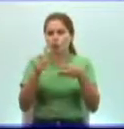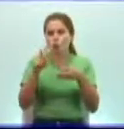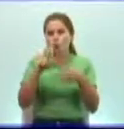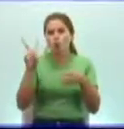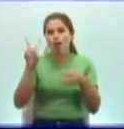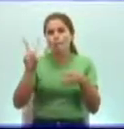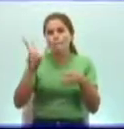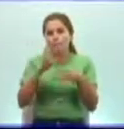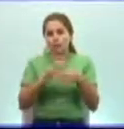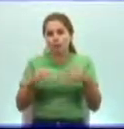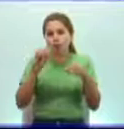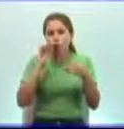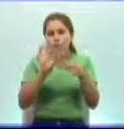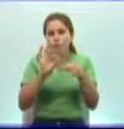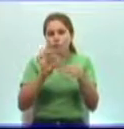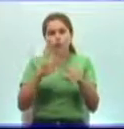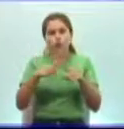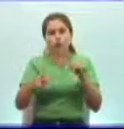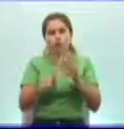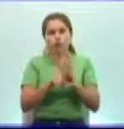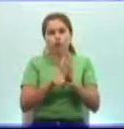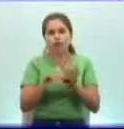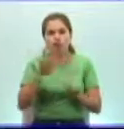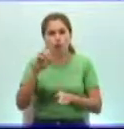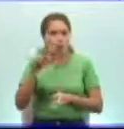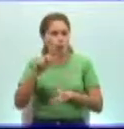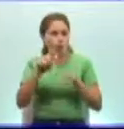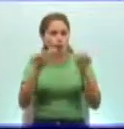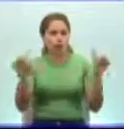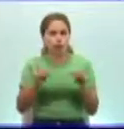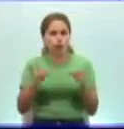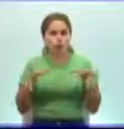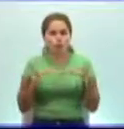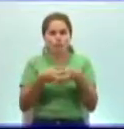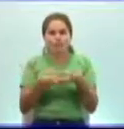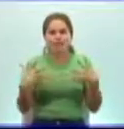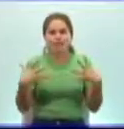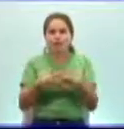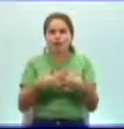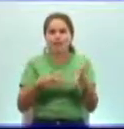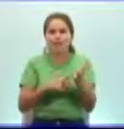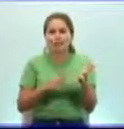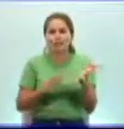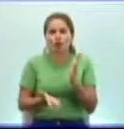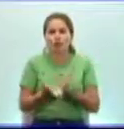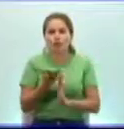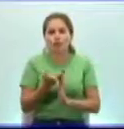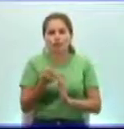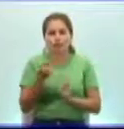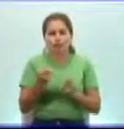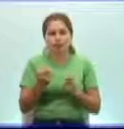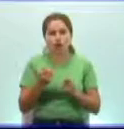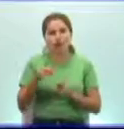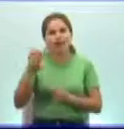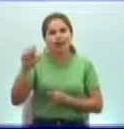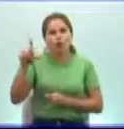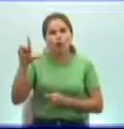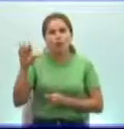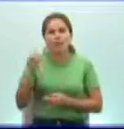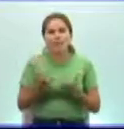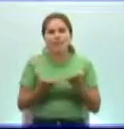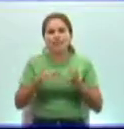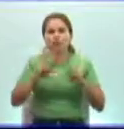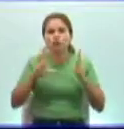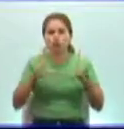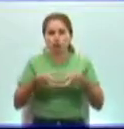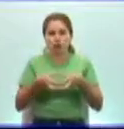La ley de Ohm para un circuito completo relaciona la intensidad de la corriente de este a la fuerza electromotriz y a la resistencia total, o